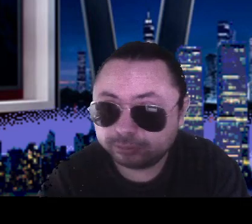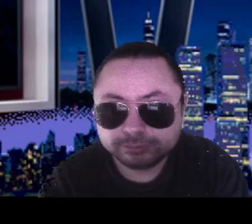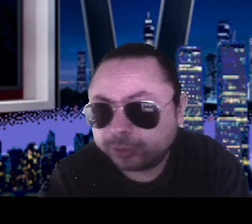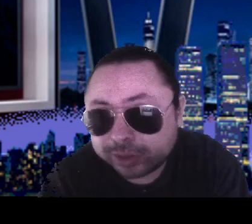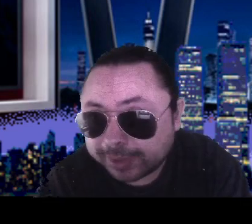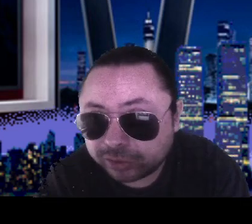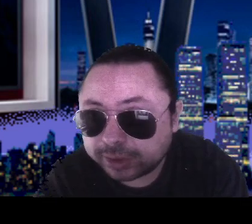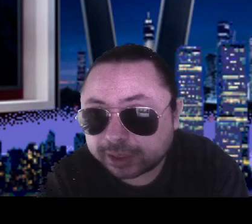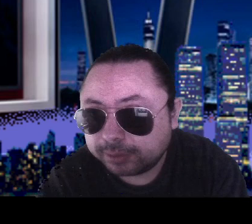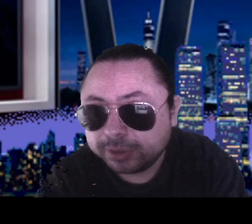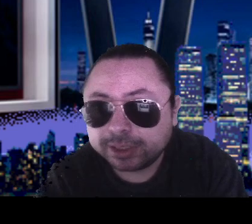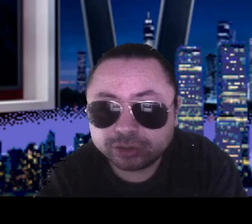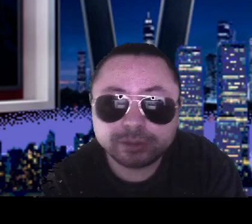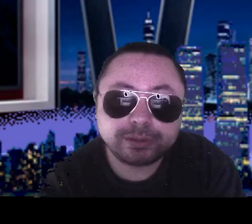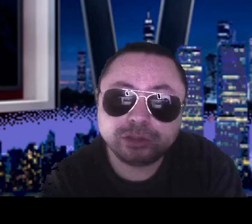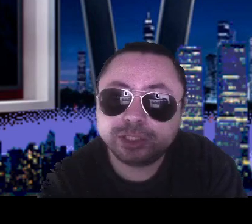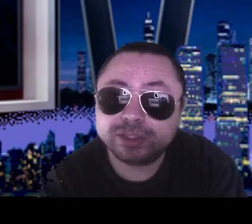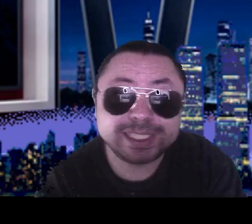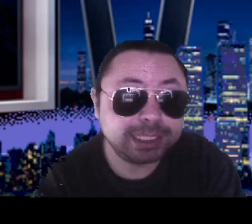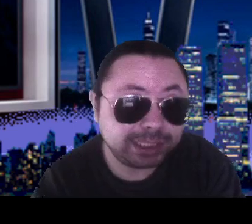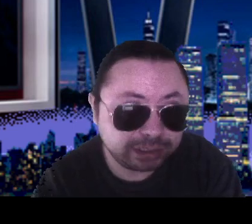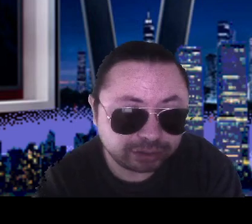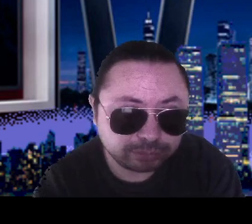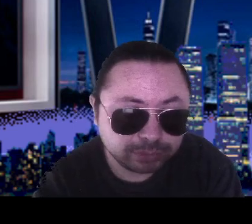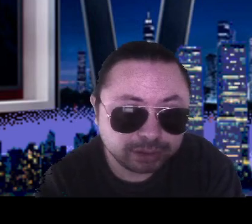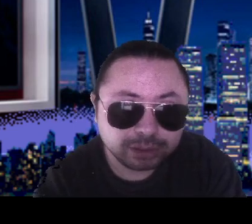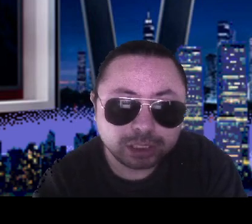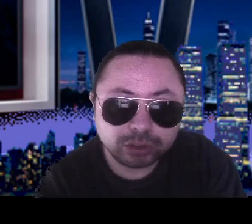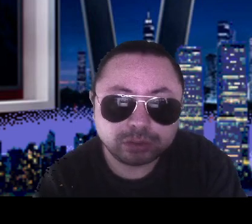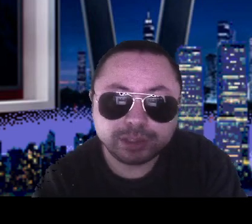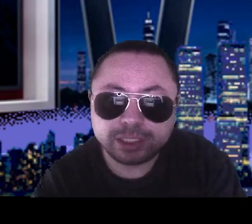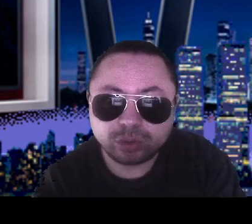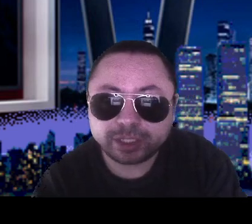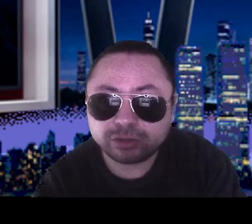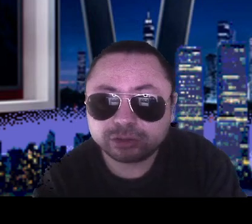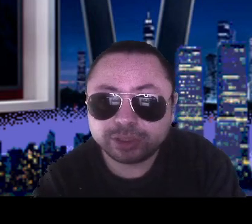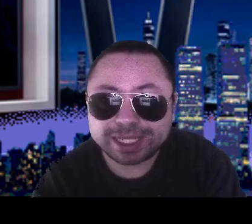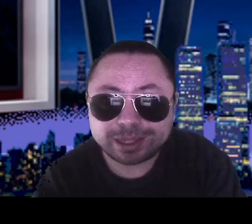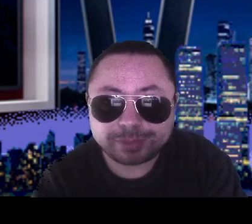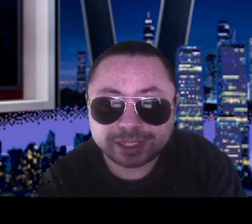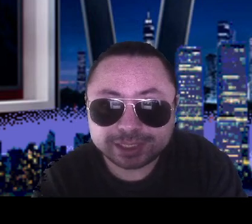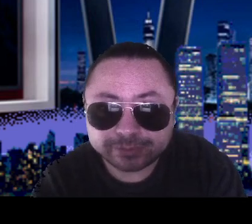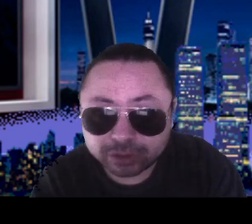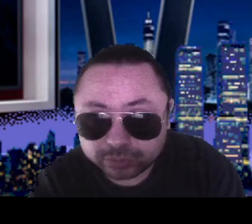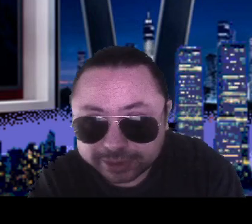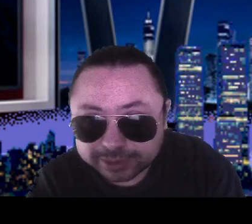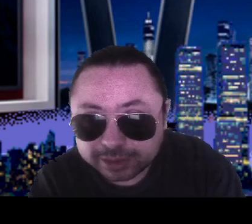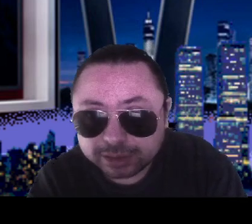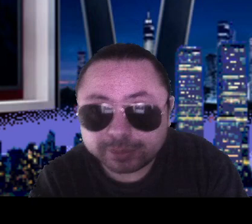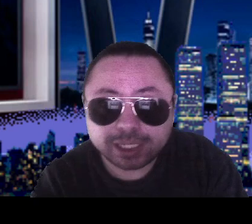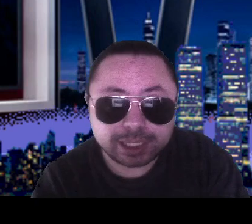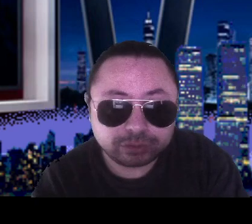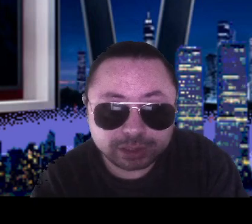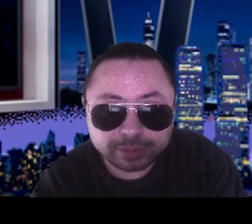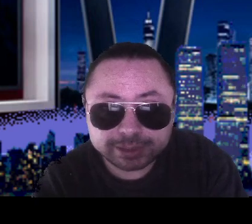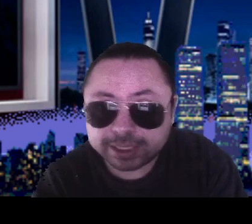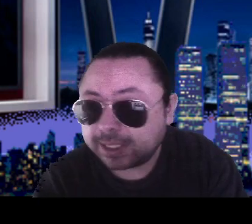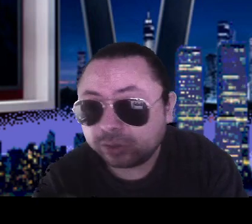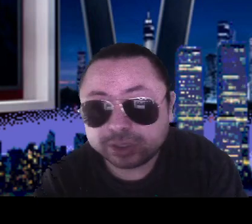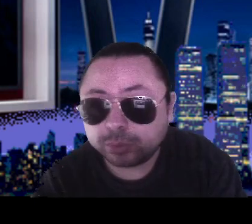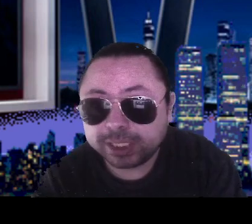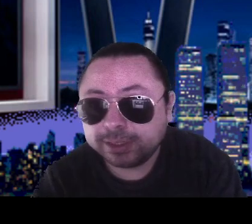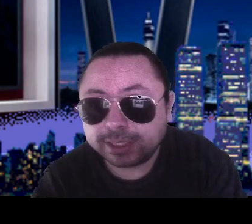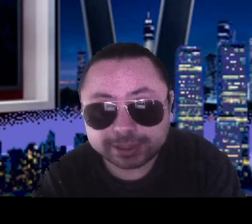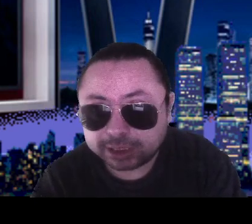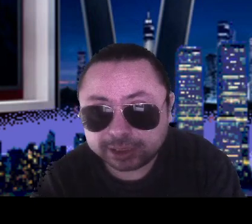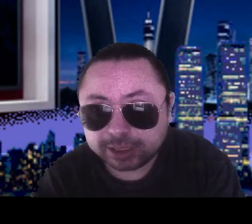pero demasiado tarde eso debe haberlo hecho desde el inicio no el gobierno actual acapara las vacunas para que actualmente ya no